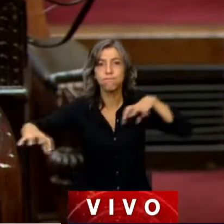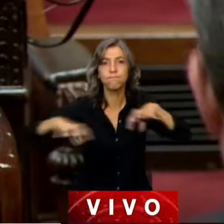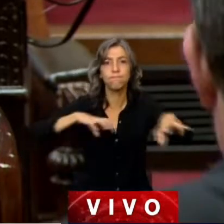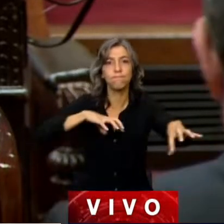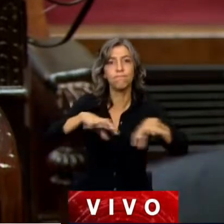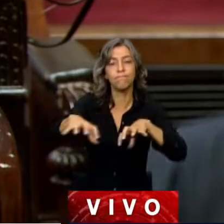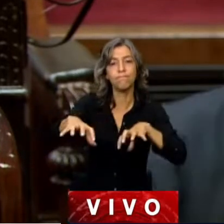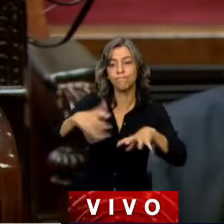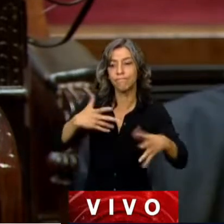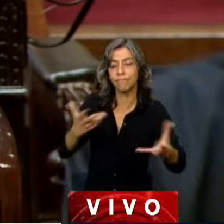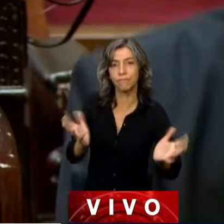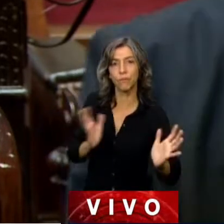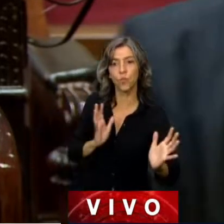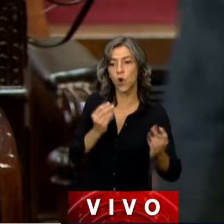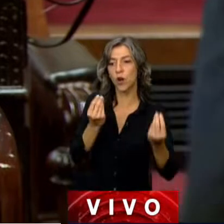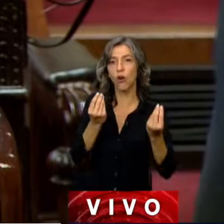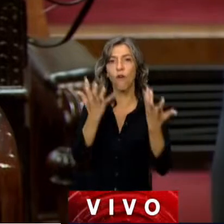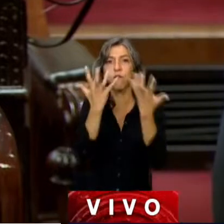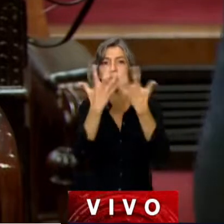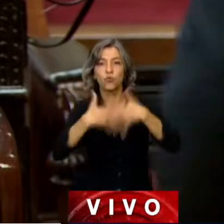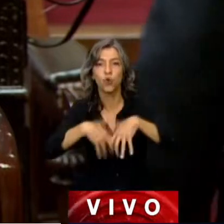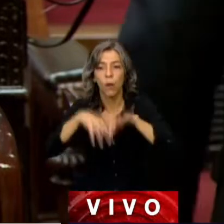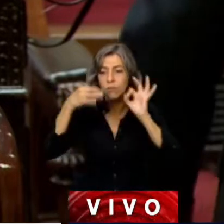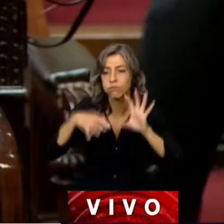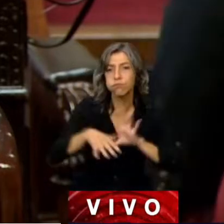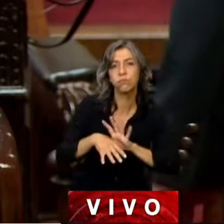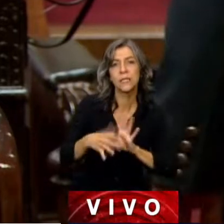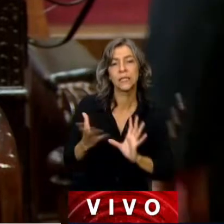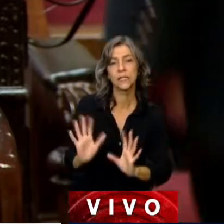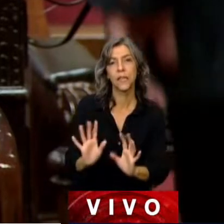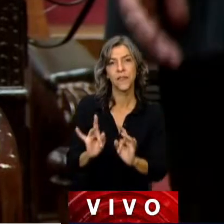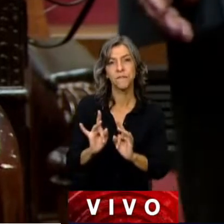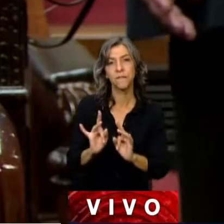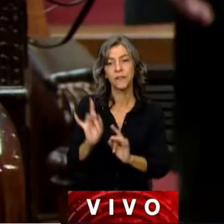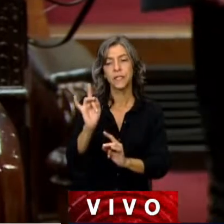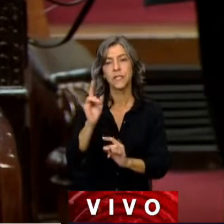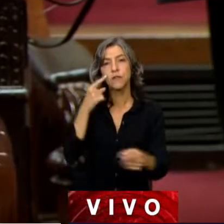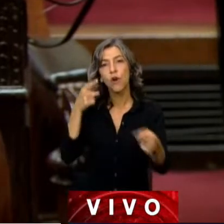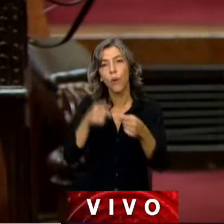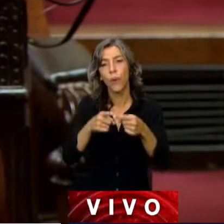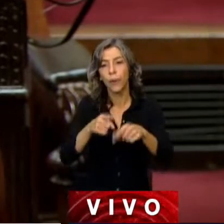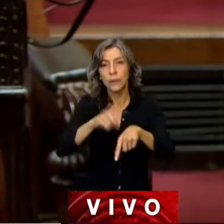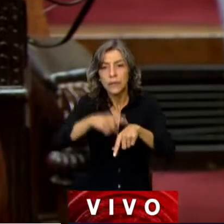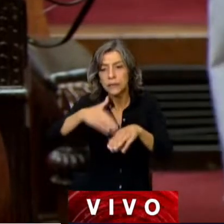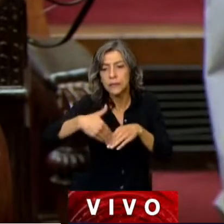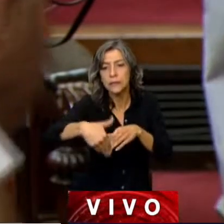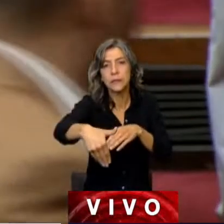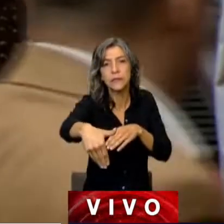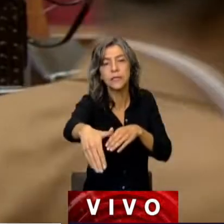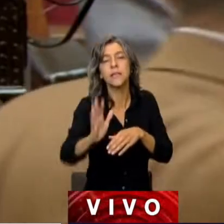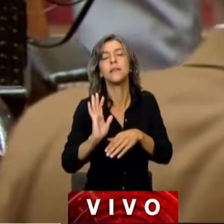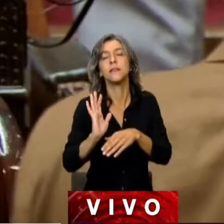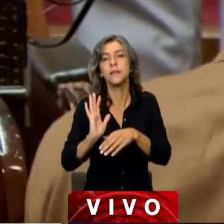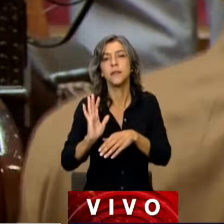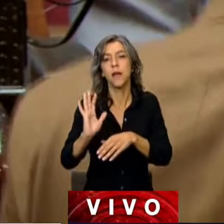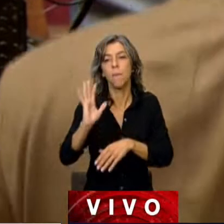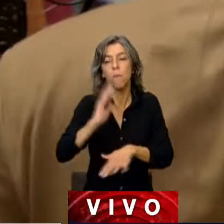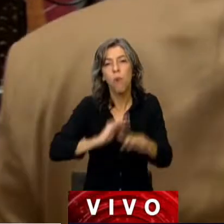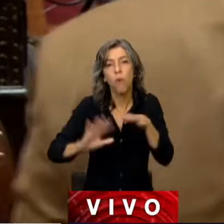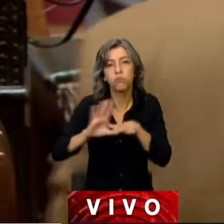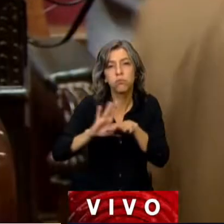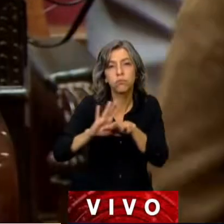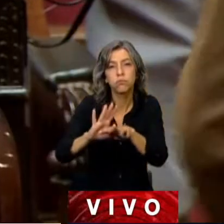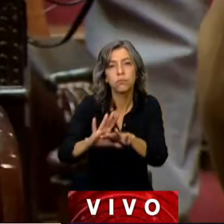tiempos podamos tratar en conjunto, y hemos tomado contacto con muchos miembros de los diferentes bloques de